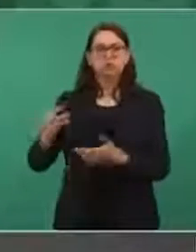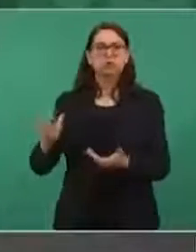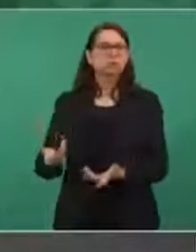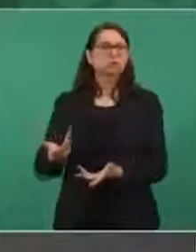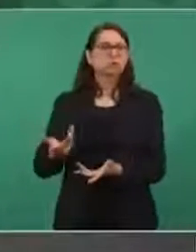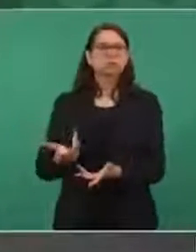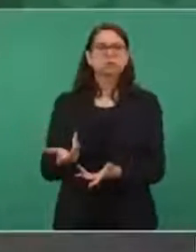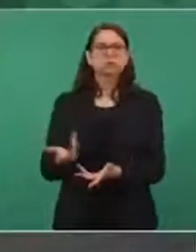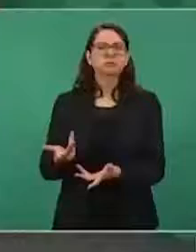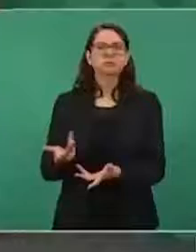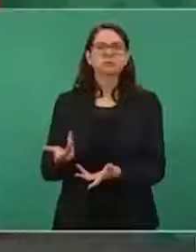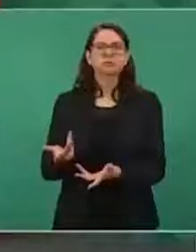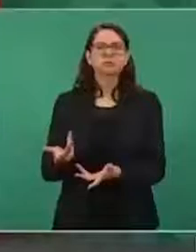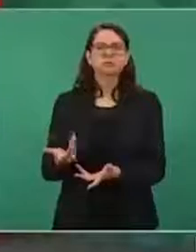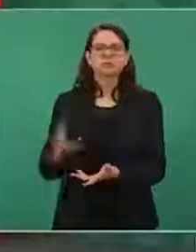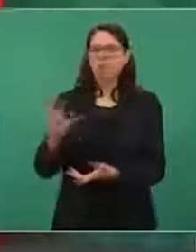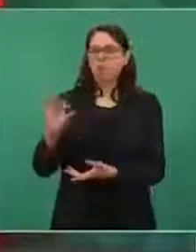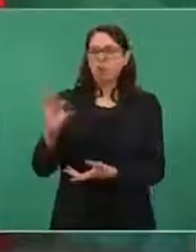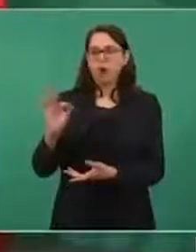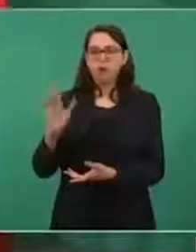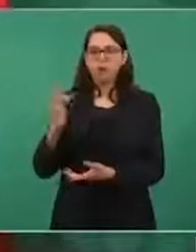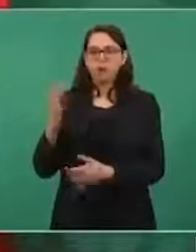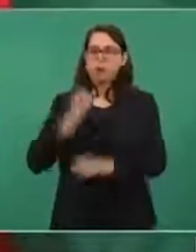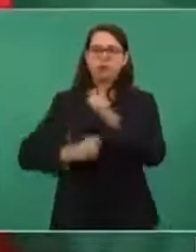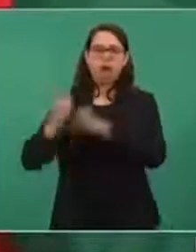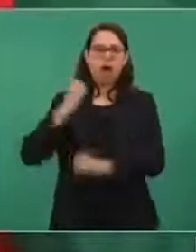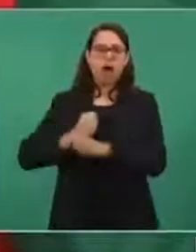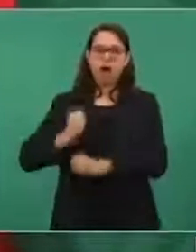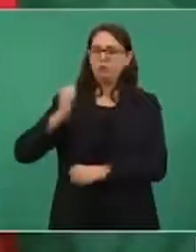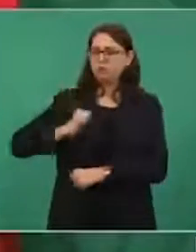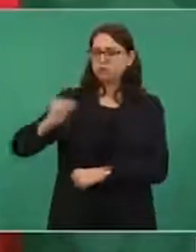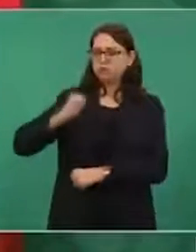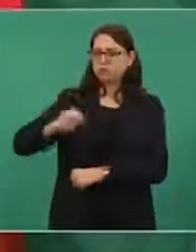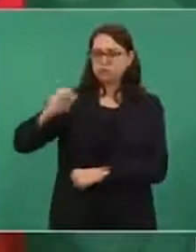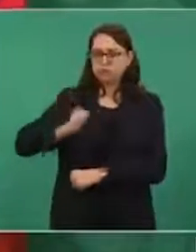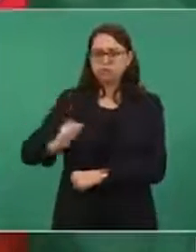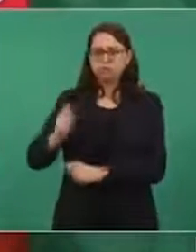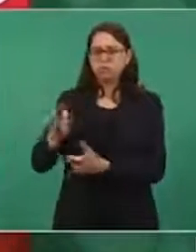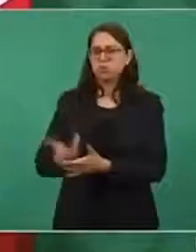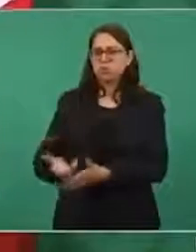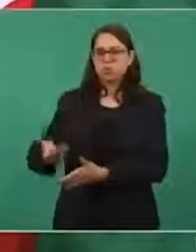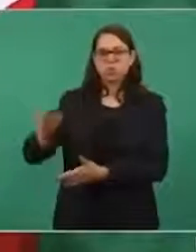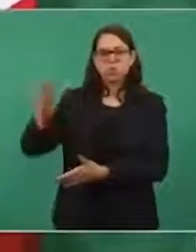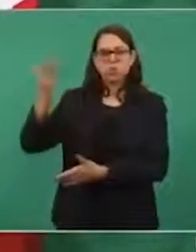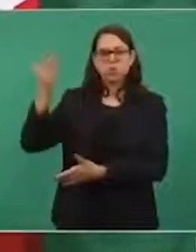de 40, de 50 años o más.